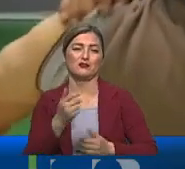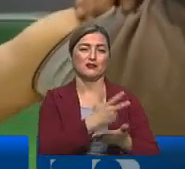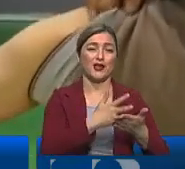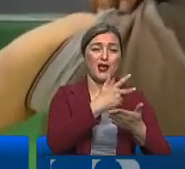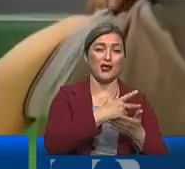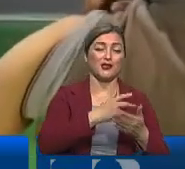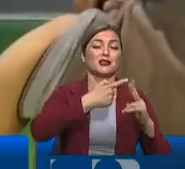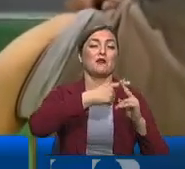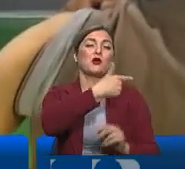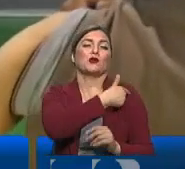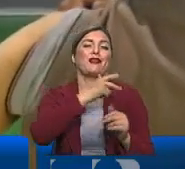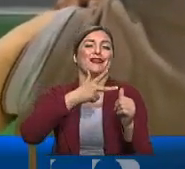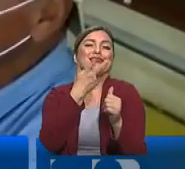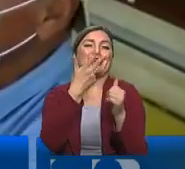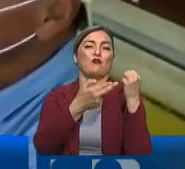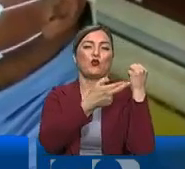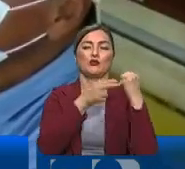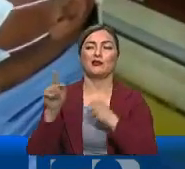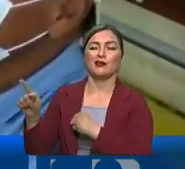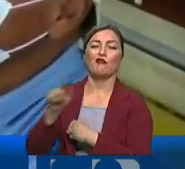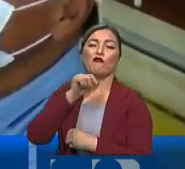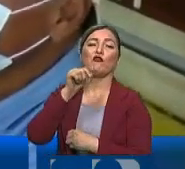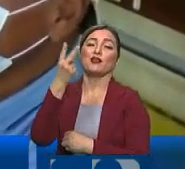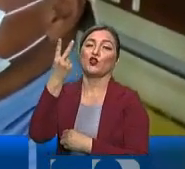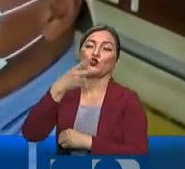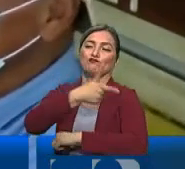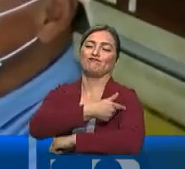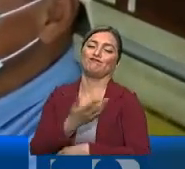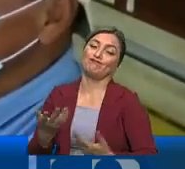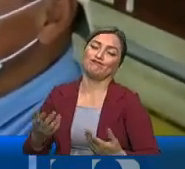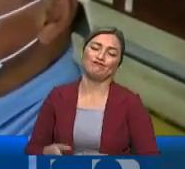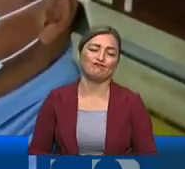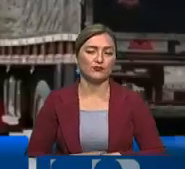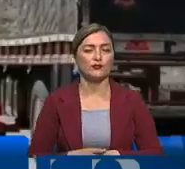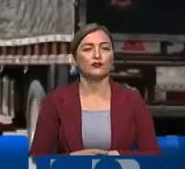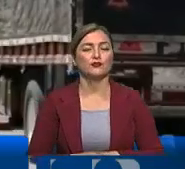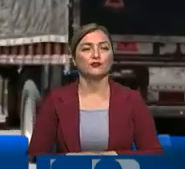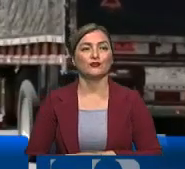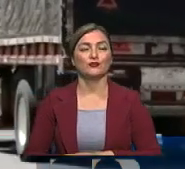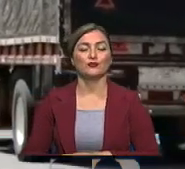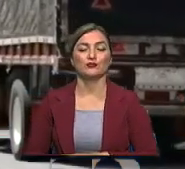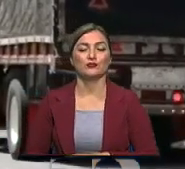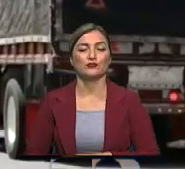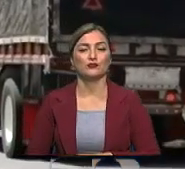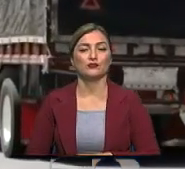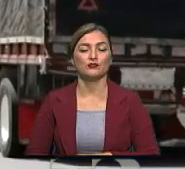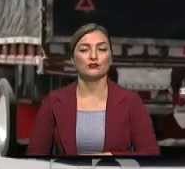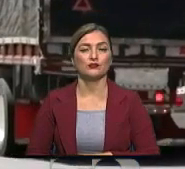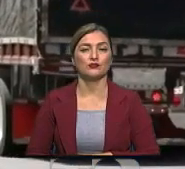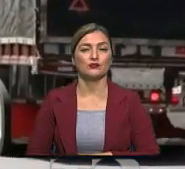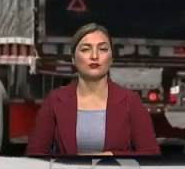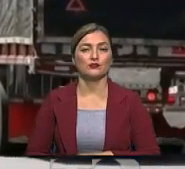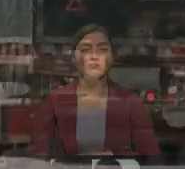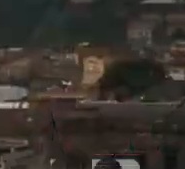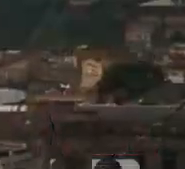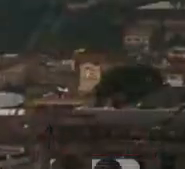vacunación de la tercera dosis y en Nariño aún no culmina la cobertura de la segunda fase. En Tulcán, Jairo Jacome Ortega, 24